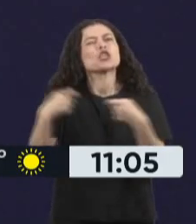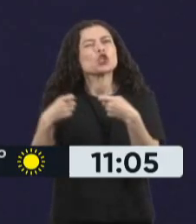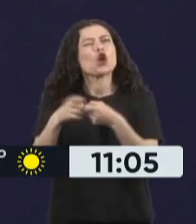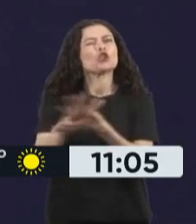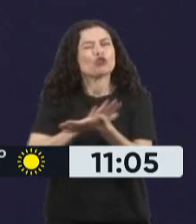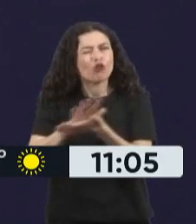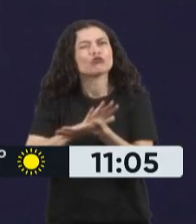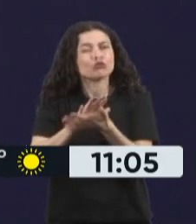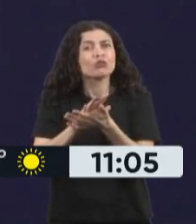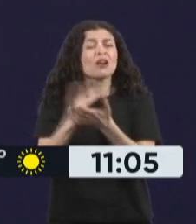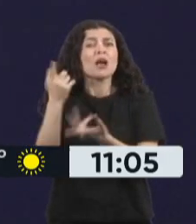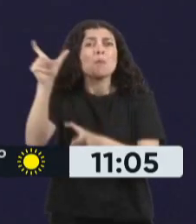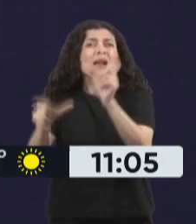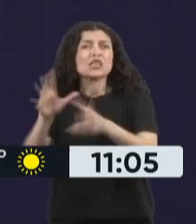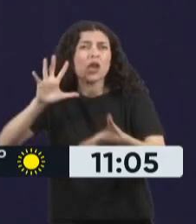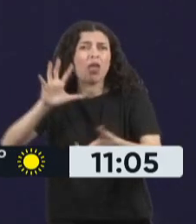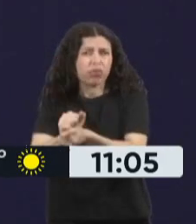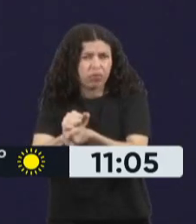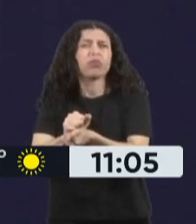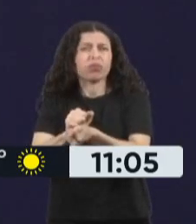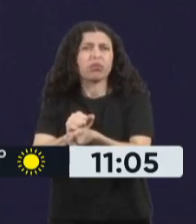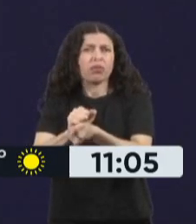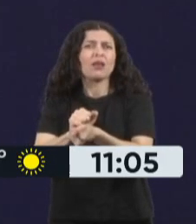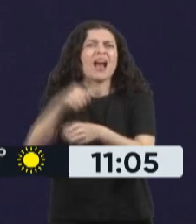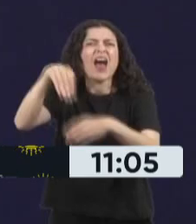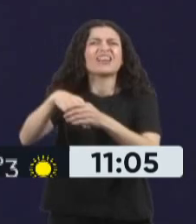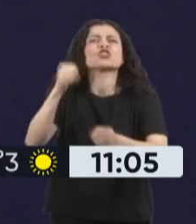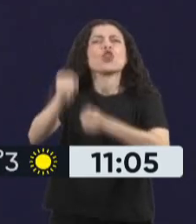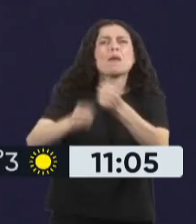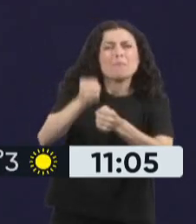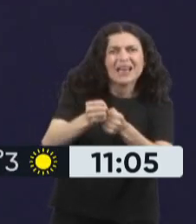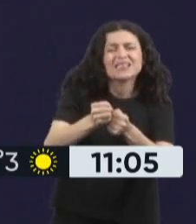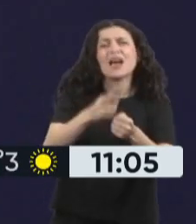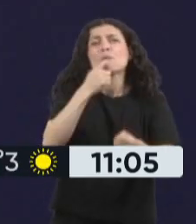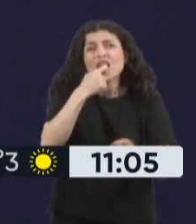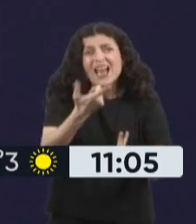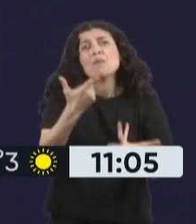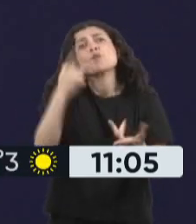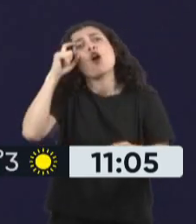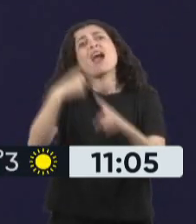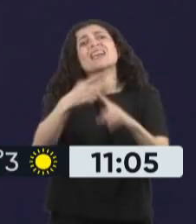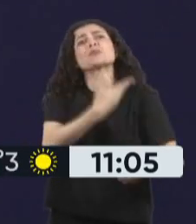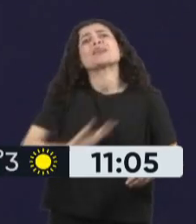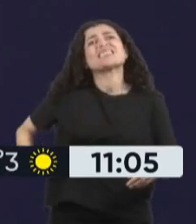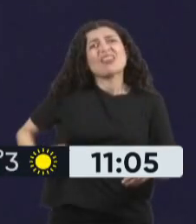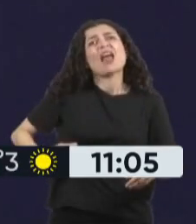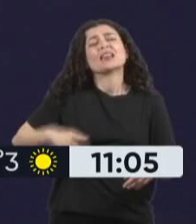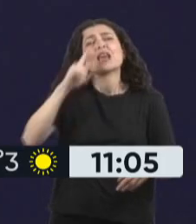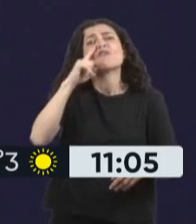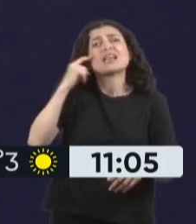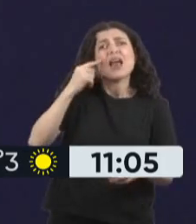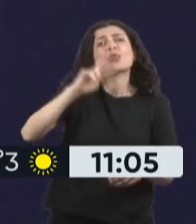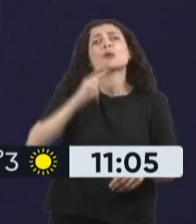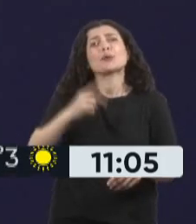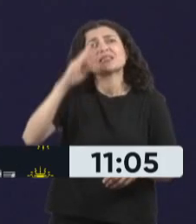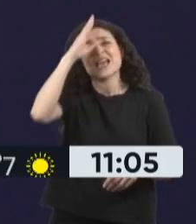de la destrucción del sistema aerocomercial como fue la fórmula Fernández-Fernández. La Argentina